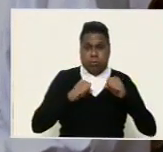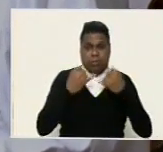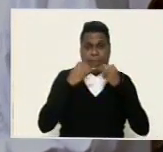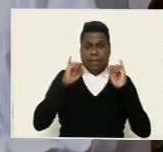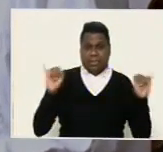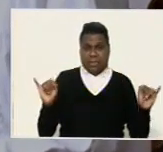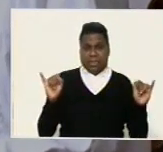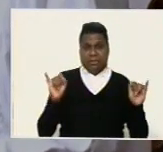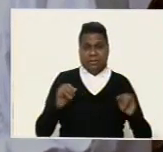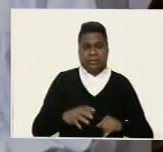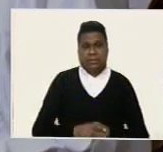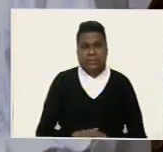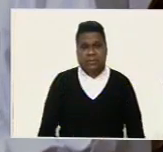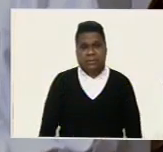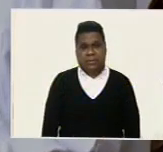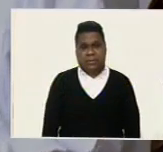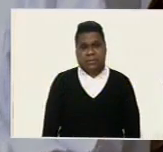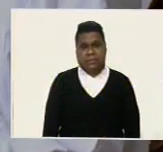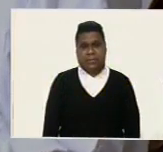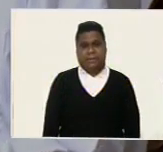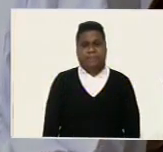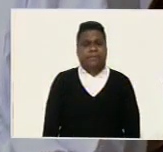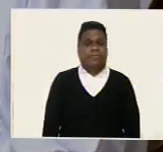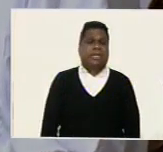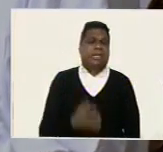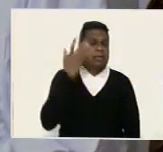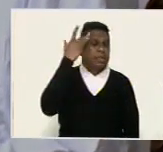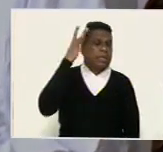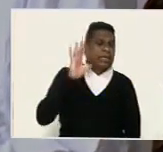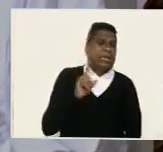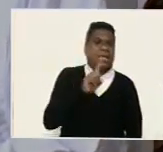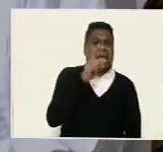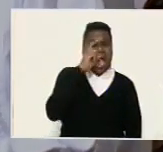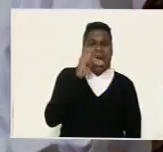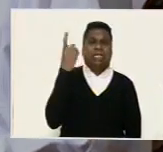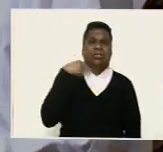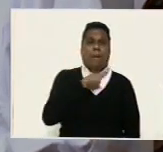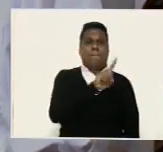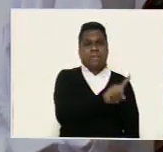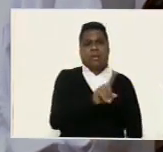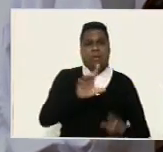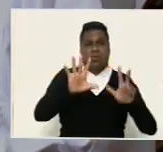de los comuneros. Y quizás porque en el año 1811, 5 de julio,